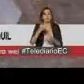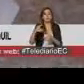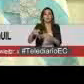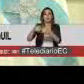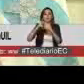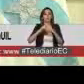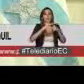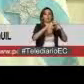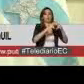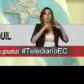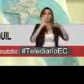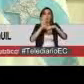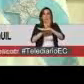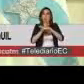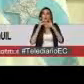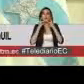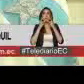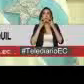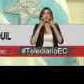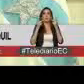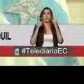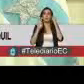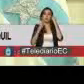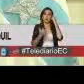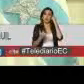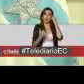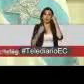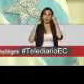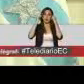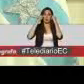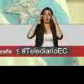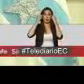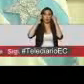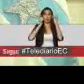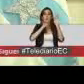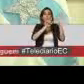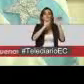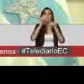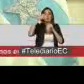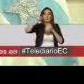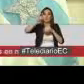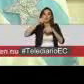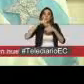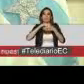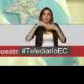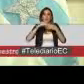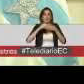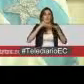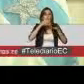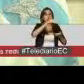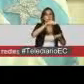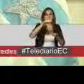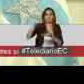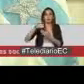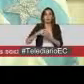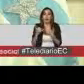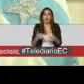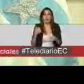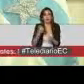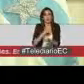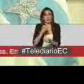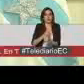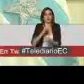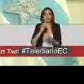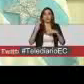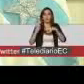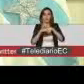pública. El gobierno central le ha entregado a través del BEDE a los GAT 80 millones de dólares para la lucha contra la pandemia. Estamos trabajando con el Banco Mundial y con